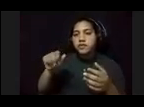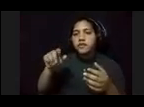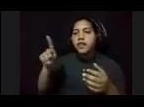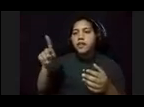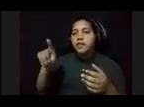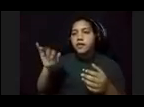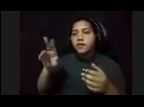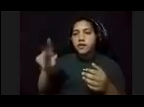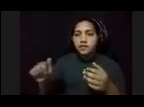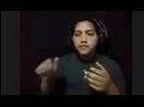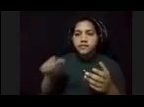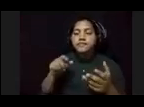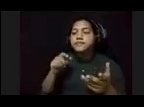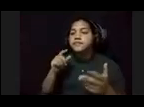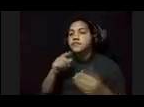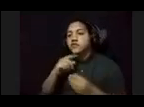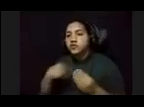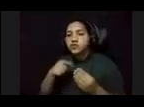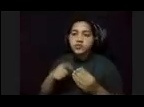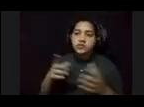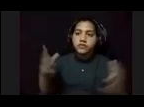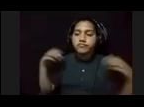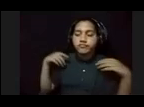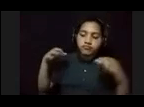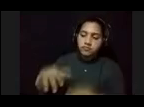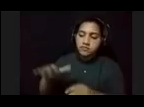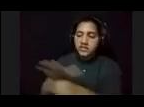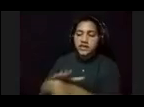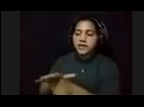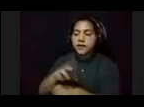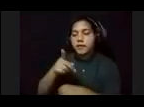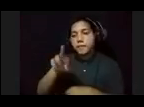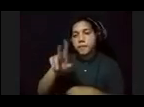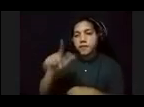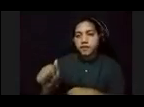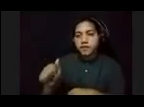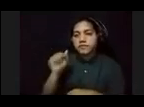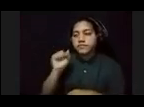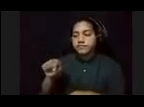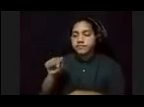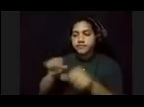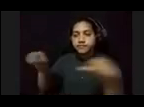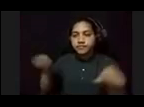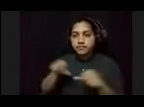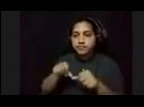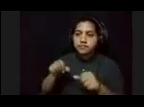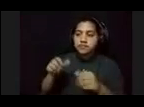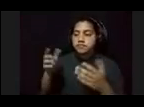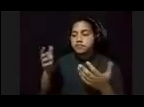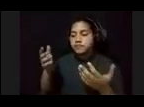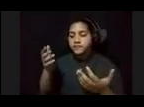la ocupación del territorio de la comunidad de La Perla. En el mismo recorre la iconografía del sector desde su